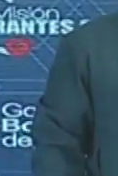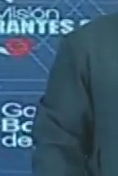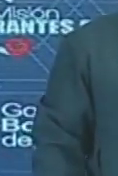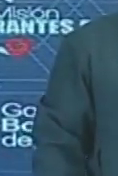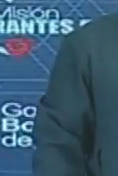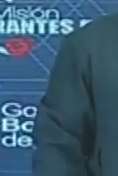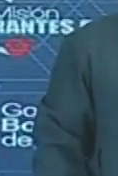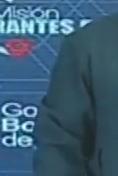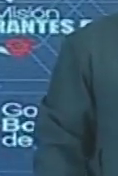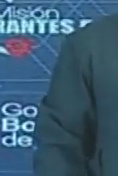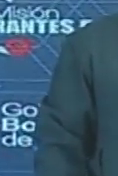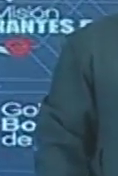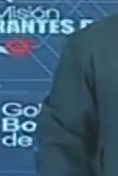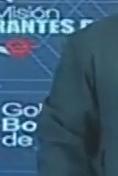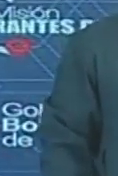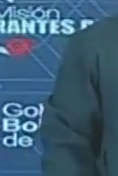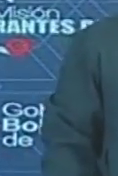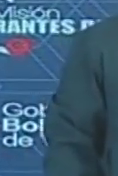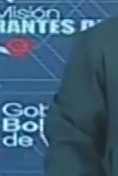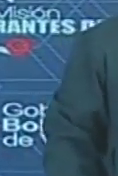No se me podía olvidar, ¿vale?